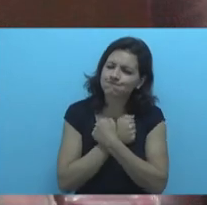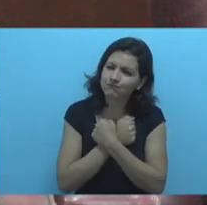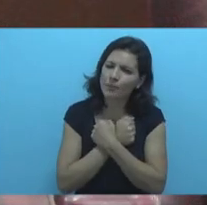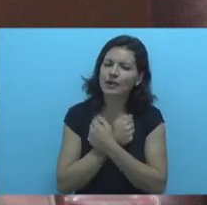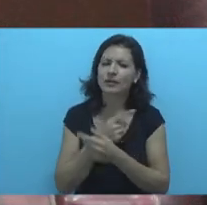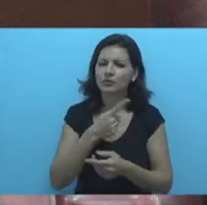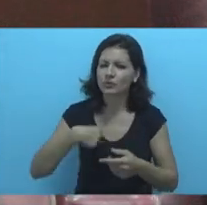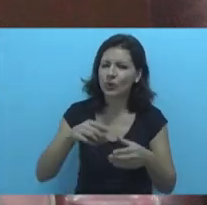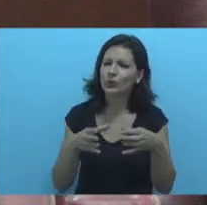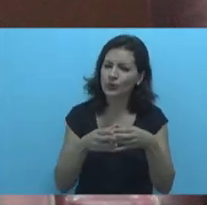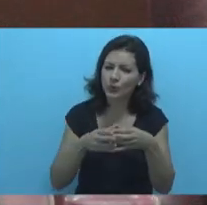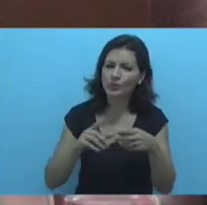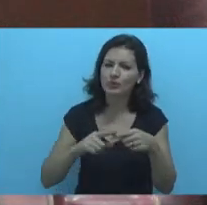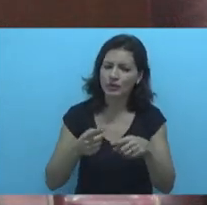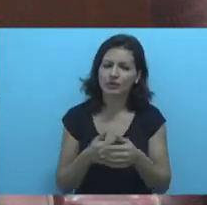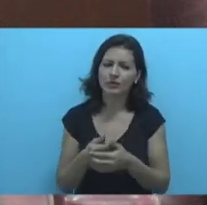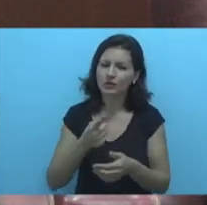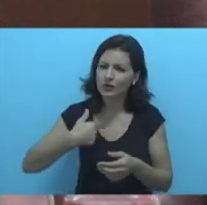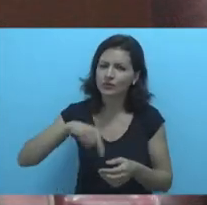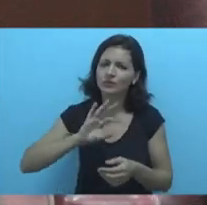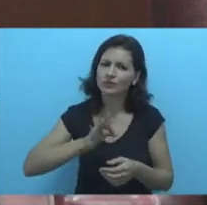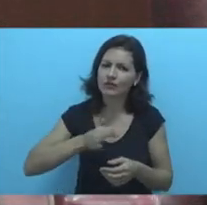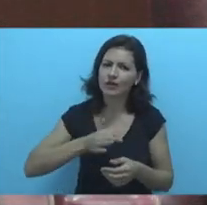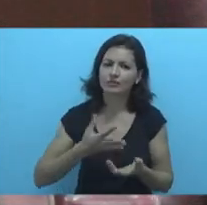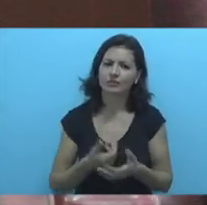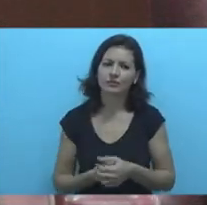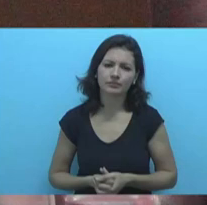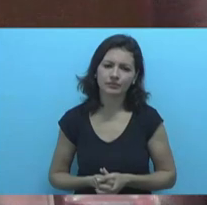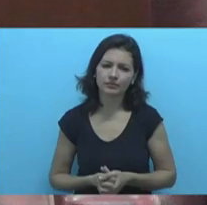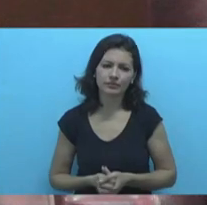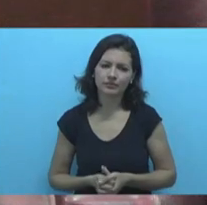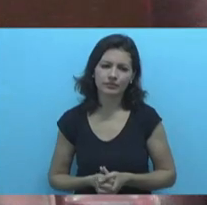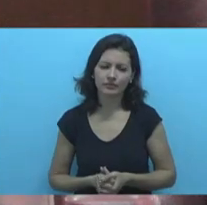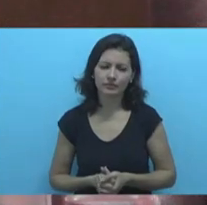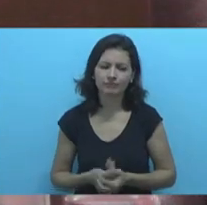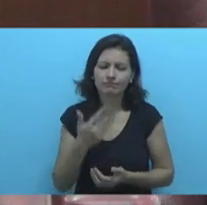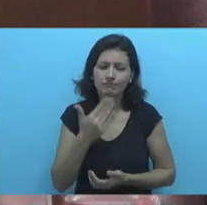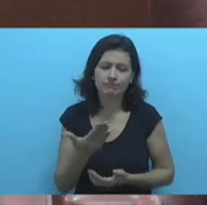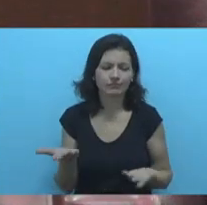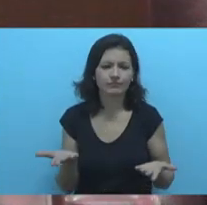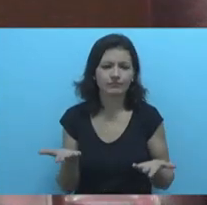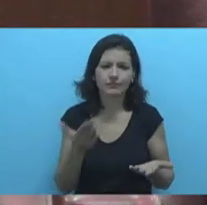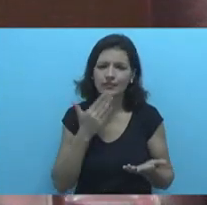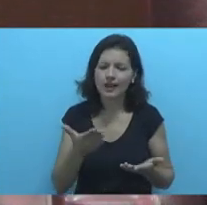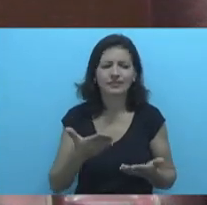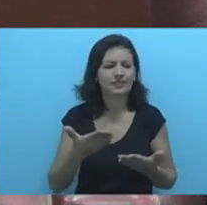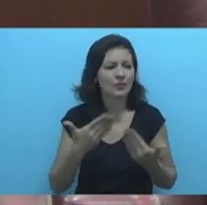del justicialismo, porque sabemos lo que es eso. Así que gracias por permitirnos expresar